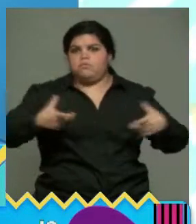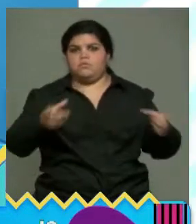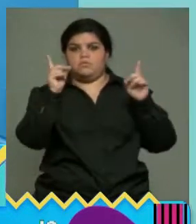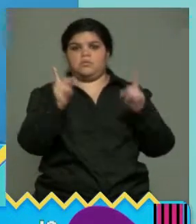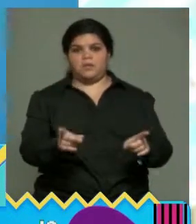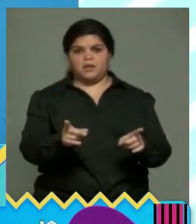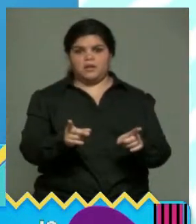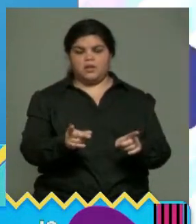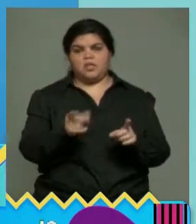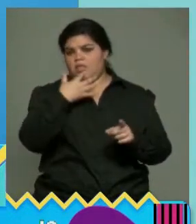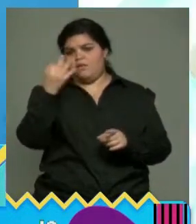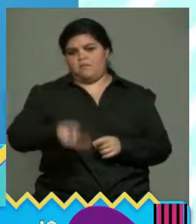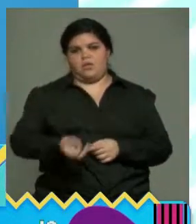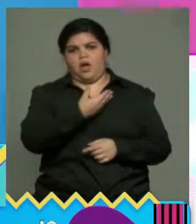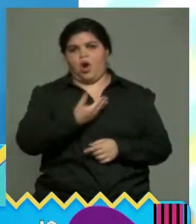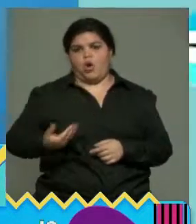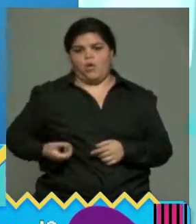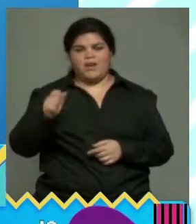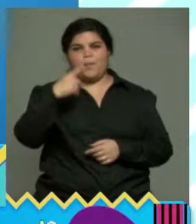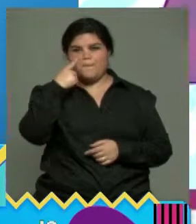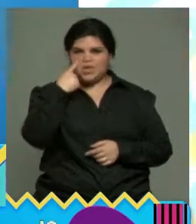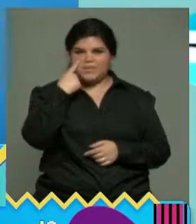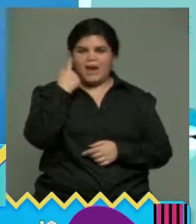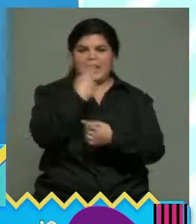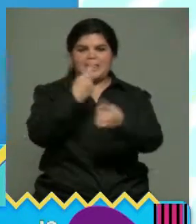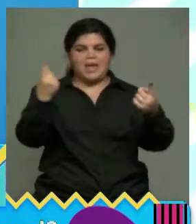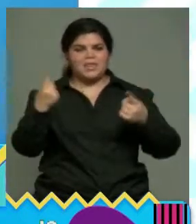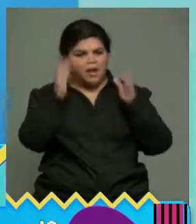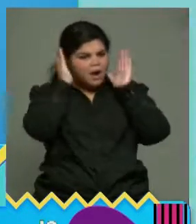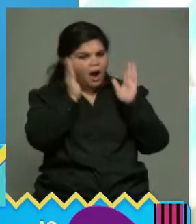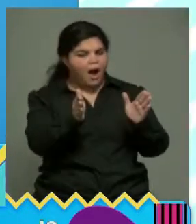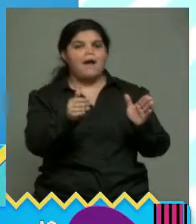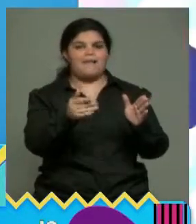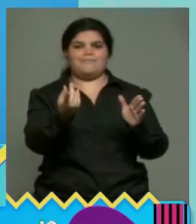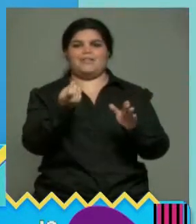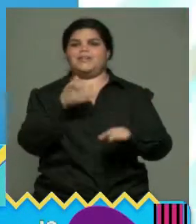gobiernos locales ya deberían tomar más en cuenta esta situación y asumir